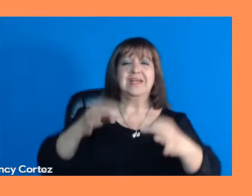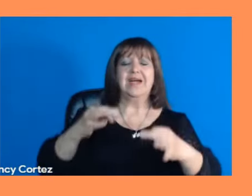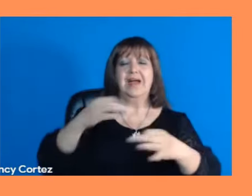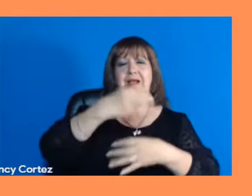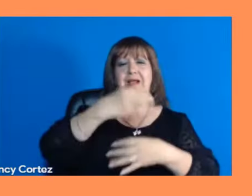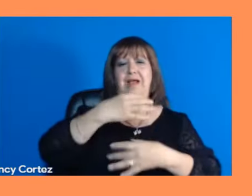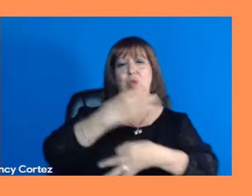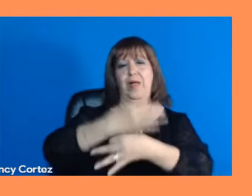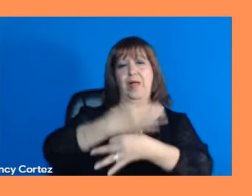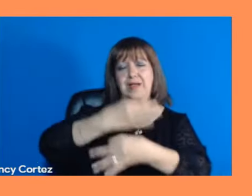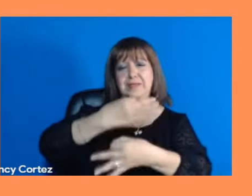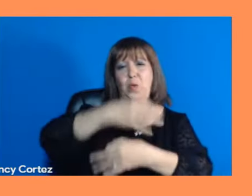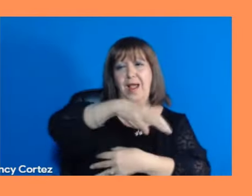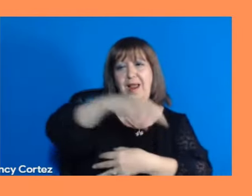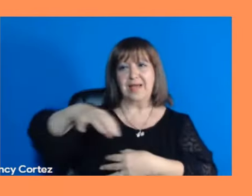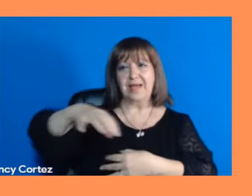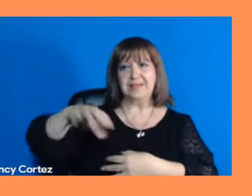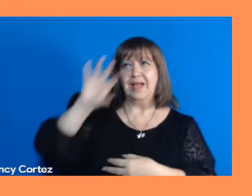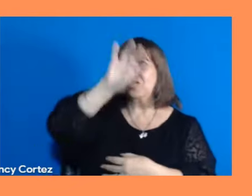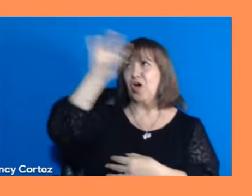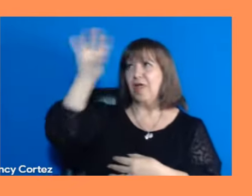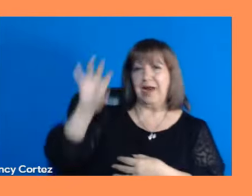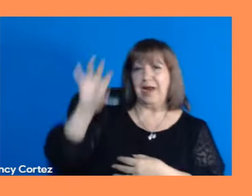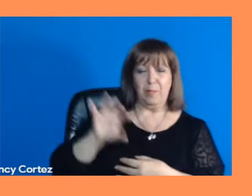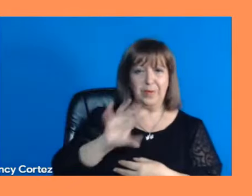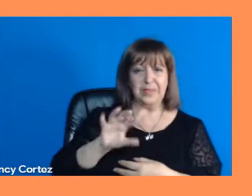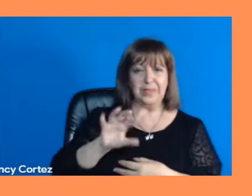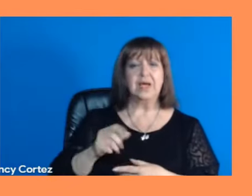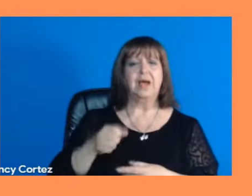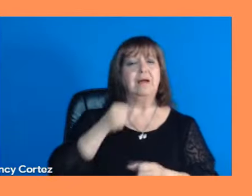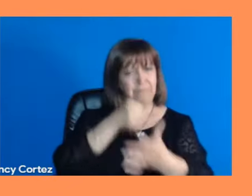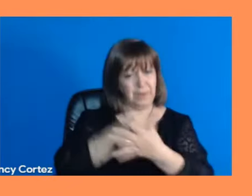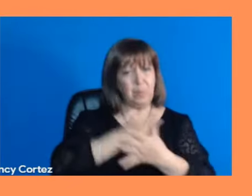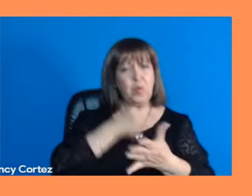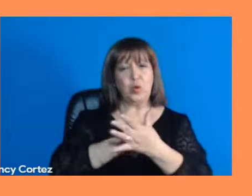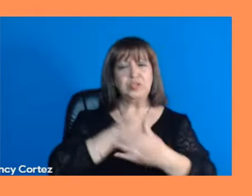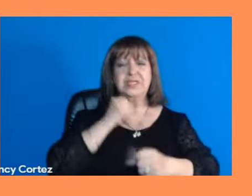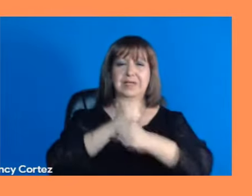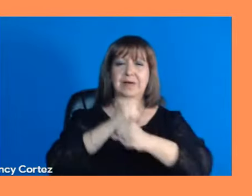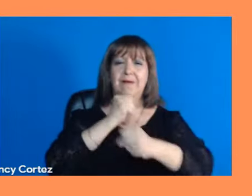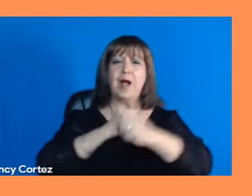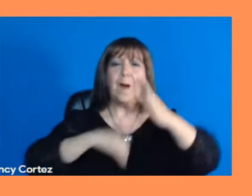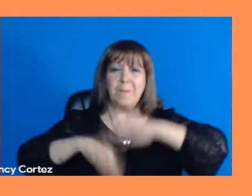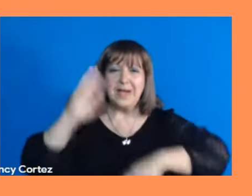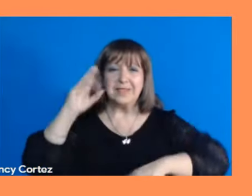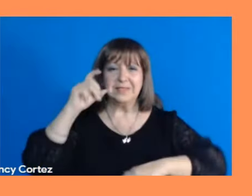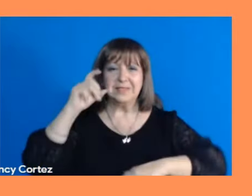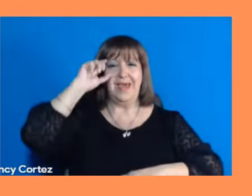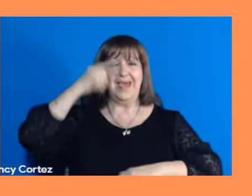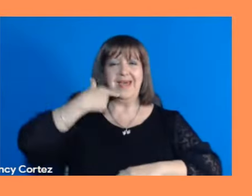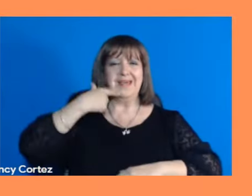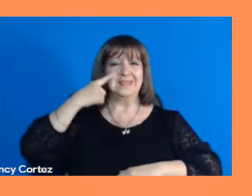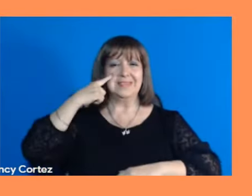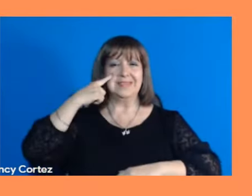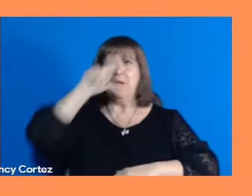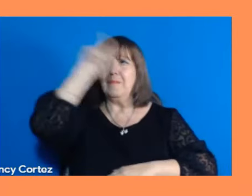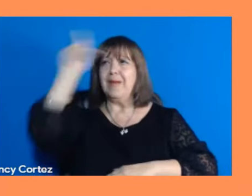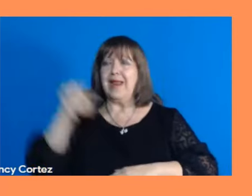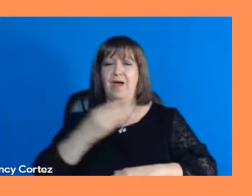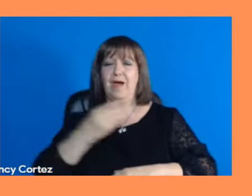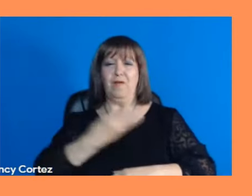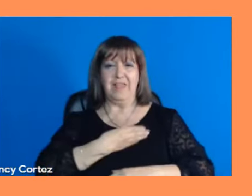Seguiremos trabajando por más ESI para fortalecer su carácter federal, territorial e interseccional. La